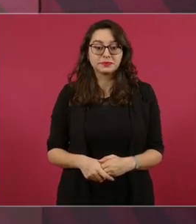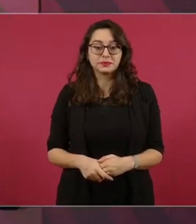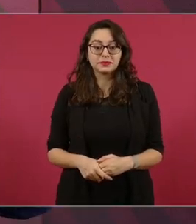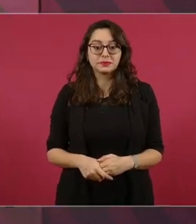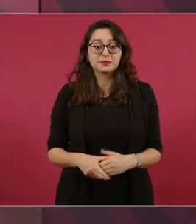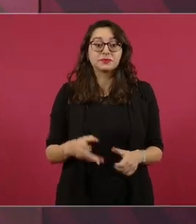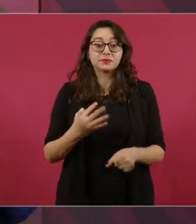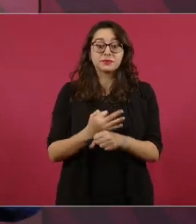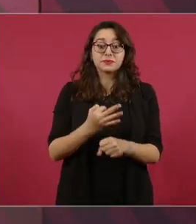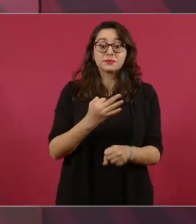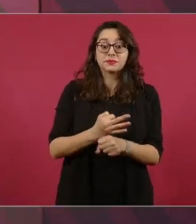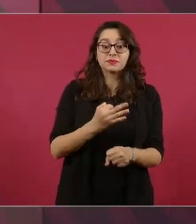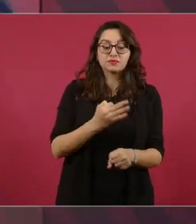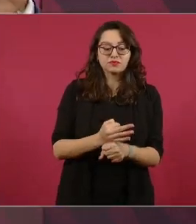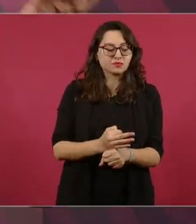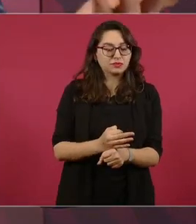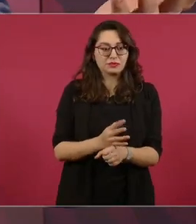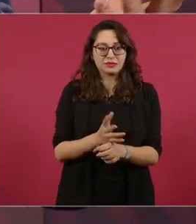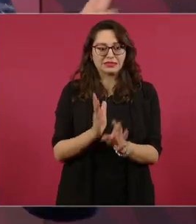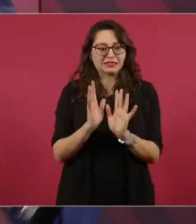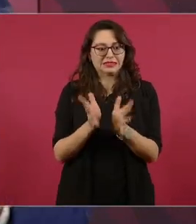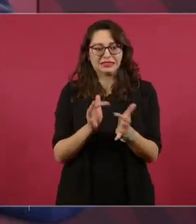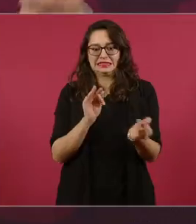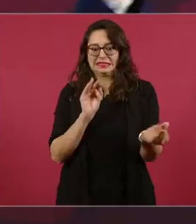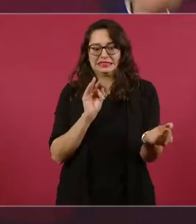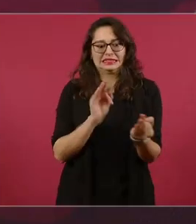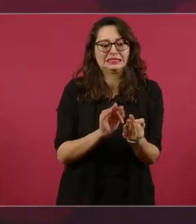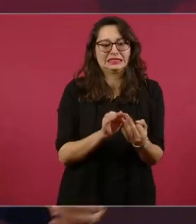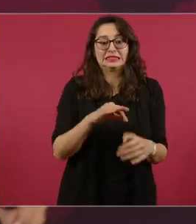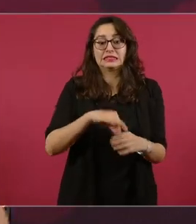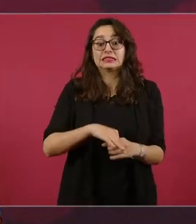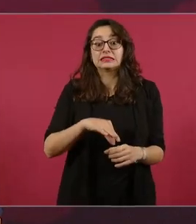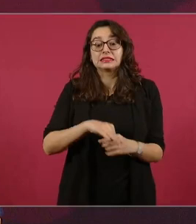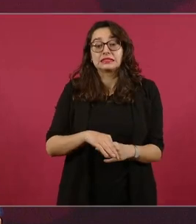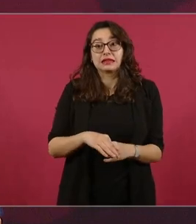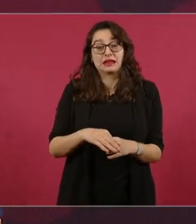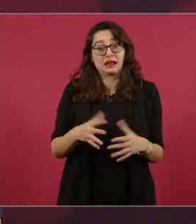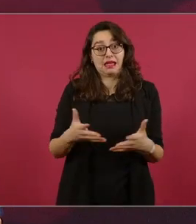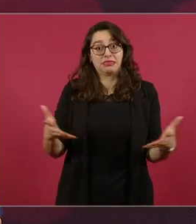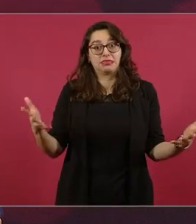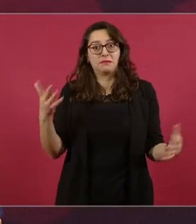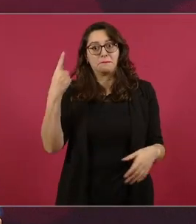Estamos en vísperas de elecciones presidenciales.